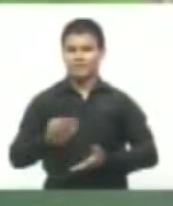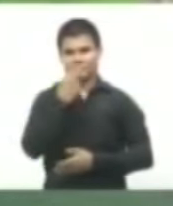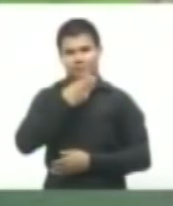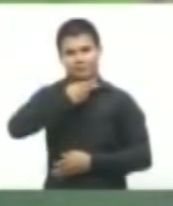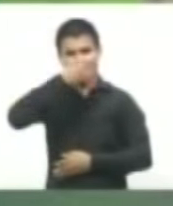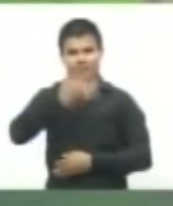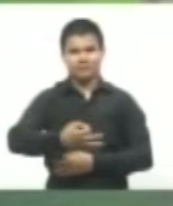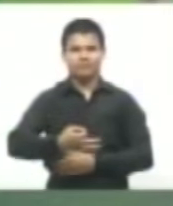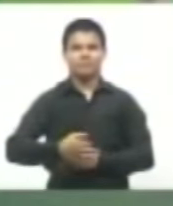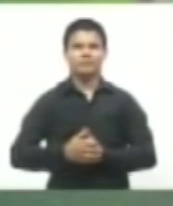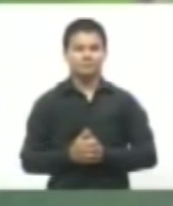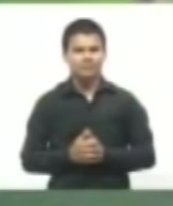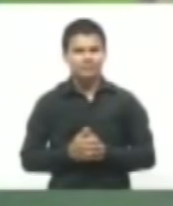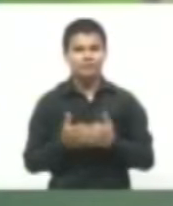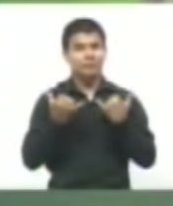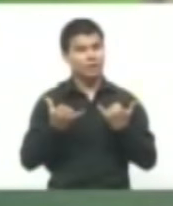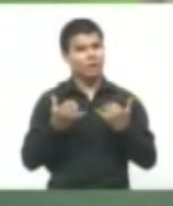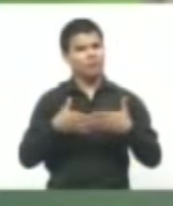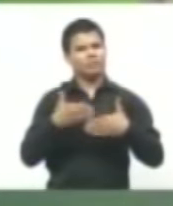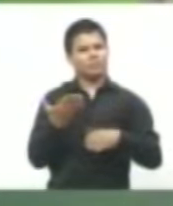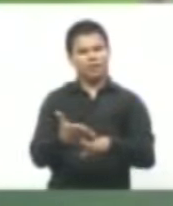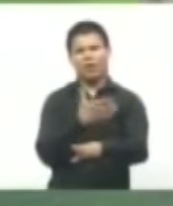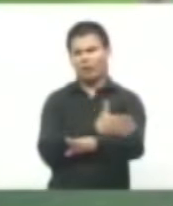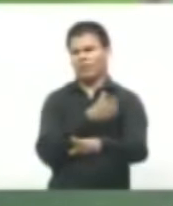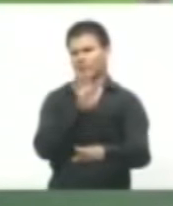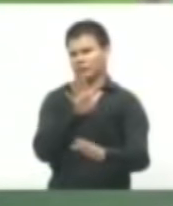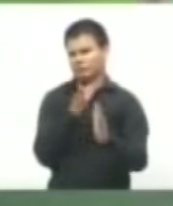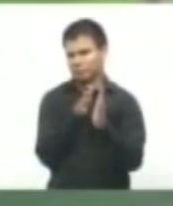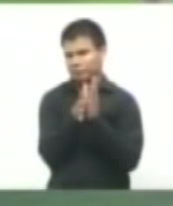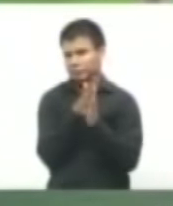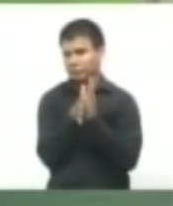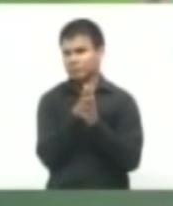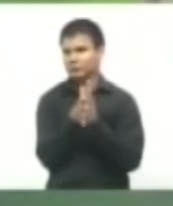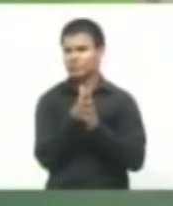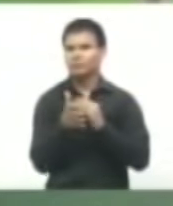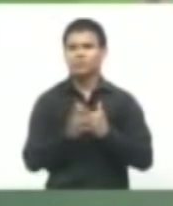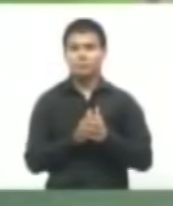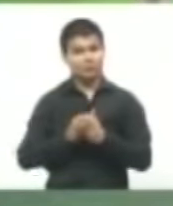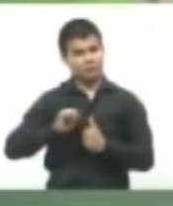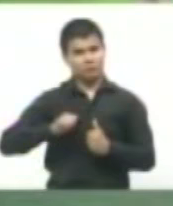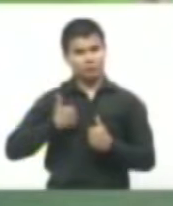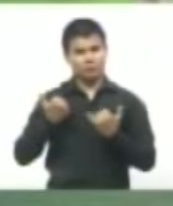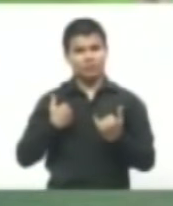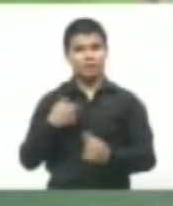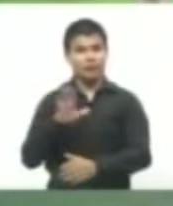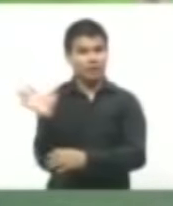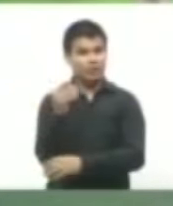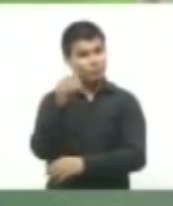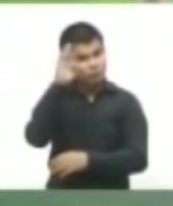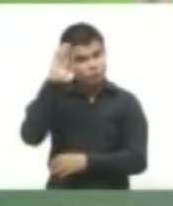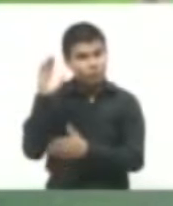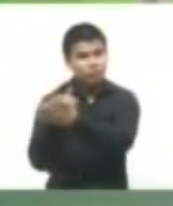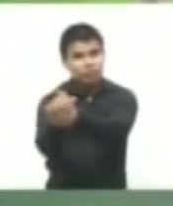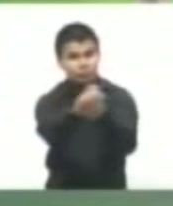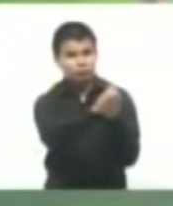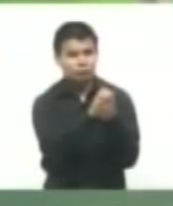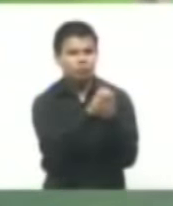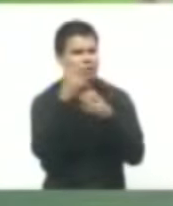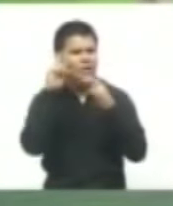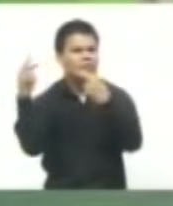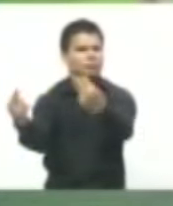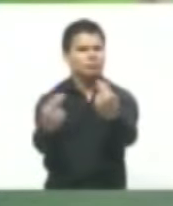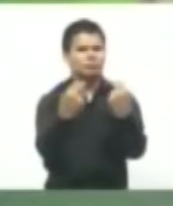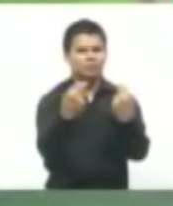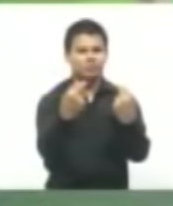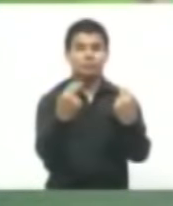con la verdad. Bien, Lili, pero antes de iniciar, pues acá con nuestro informativo, vamos a aprovechar y saludar a todas las personas que a esta hora nos sintonizan a